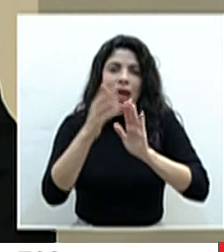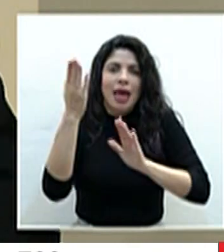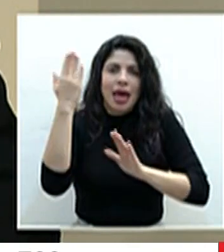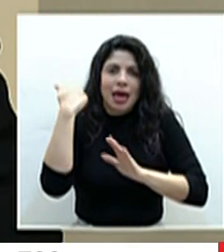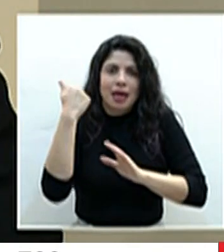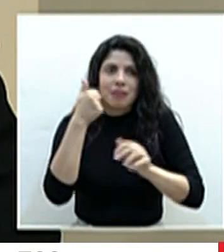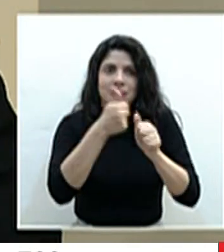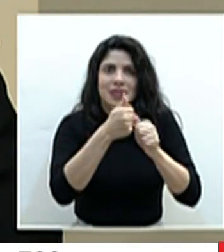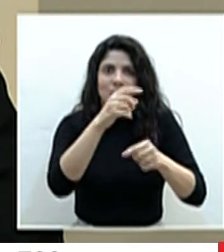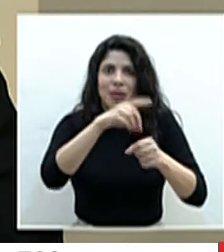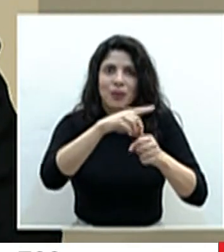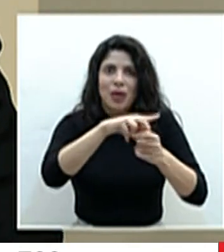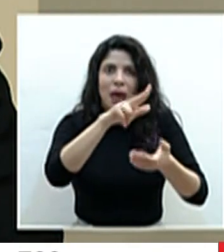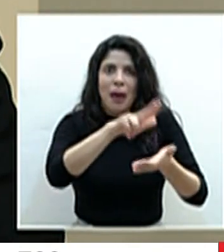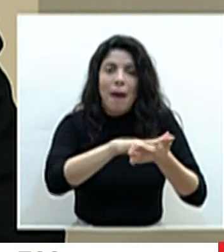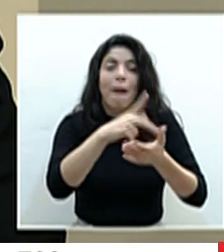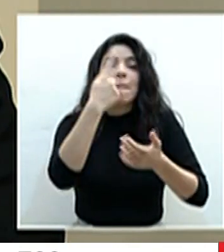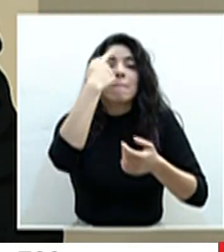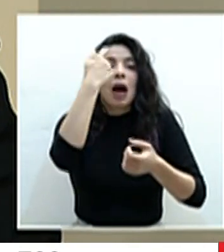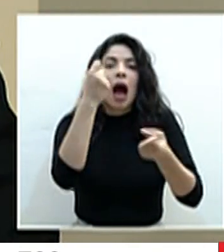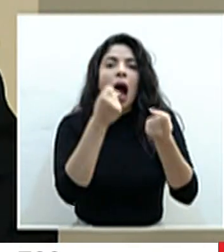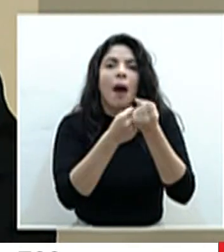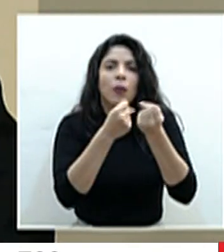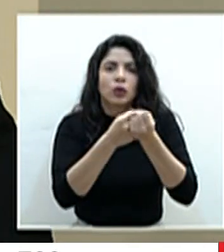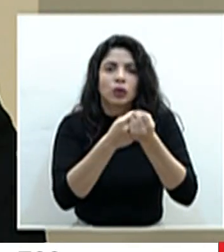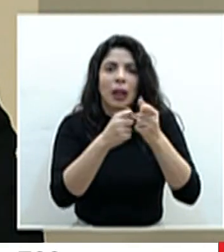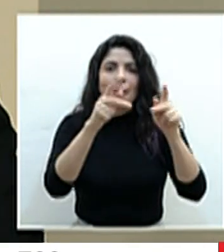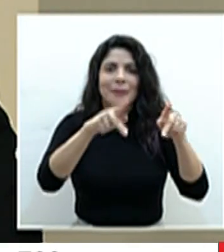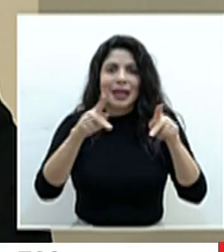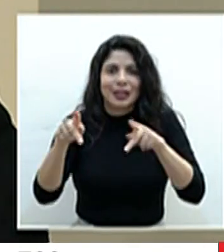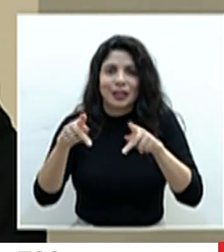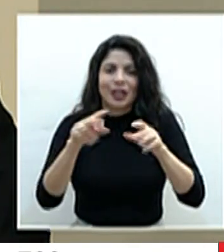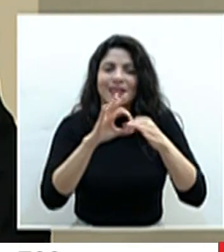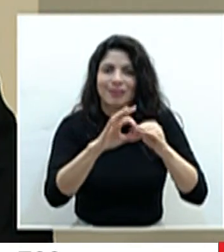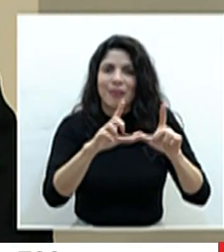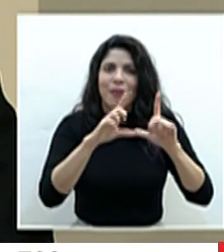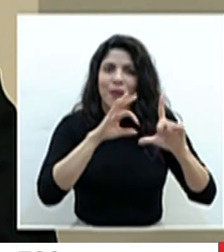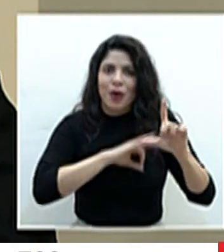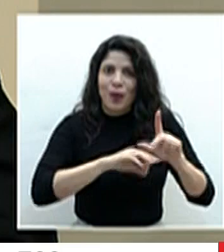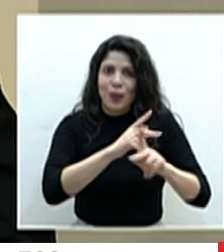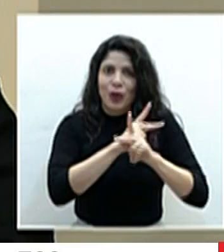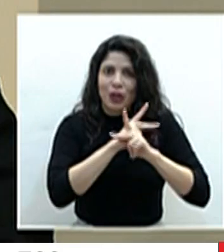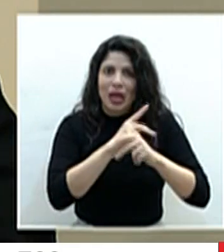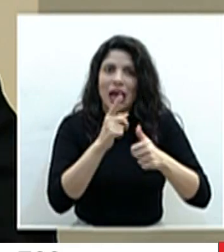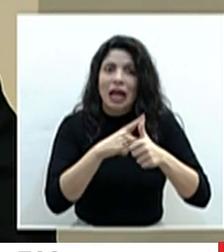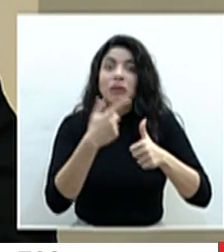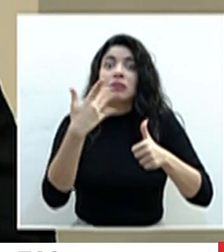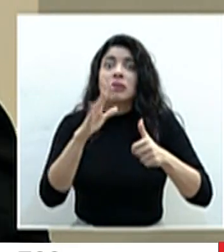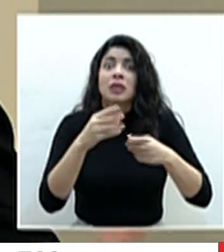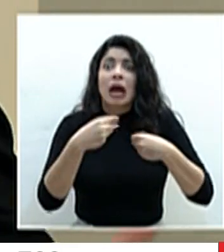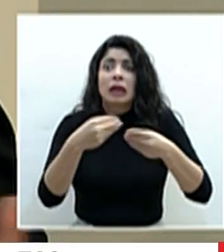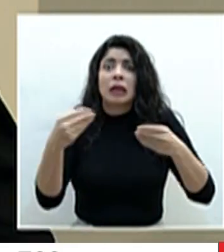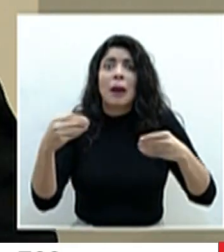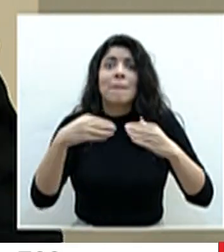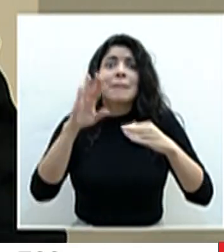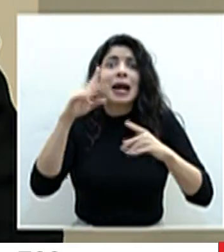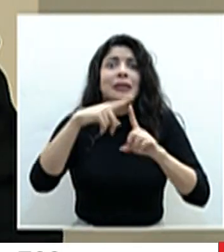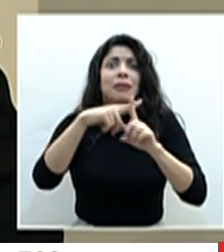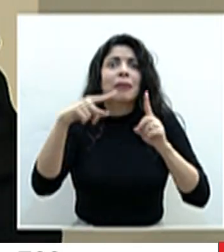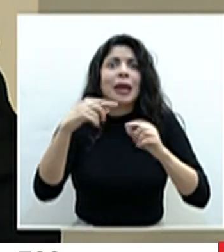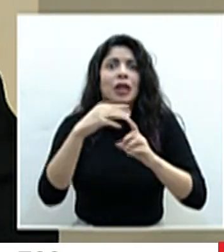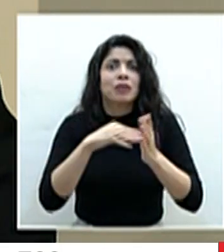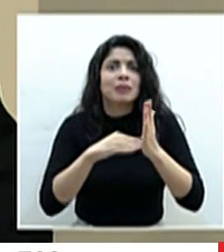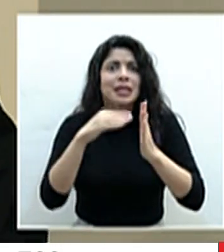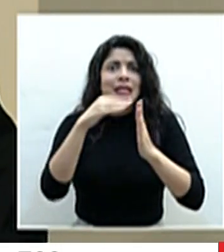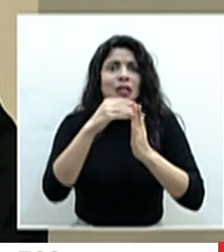mismos diputados para apoyar a las personas con el bono proteger. Ya se han dado más de $500,000 de